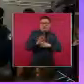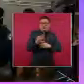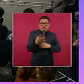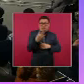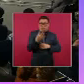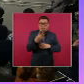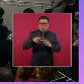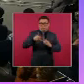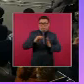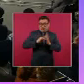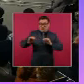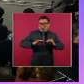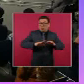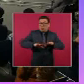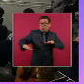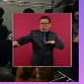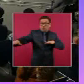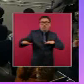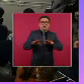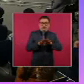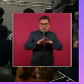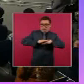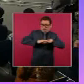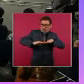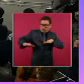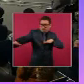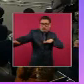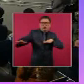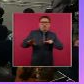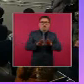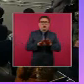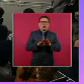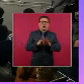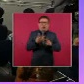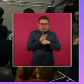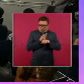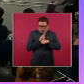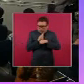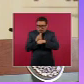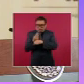1554 kilómetros, pero además del terraplén,